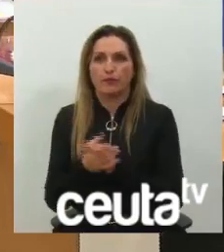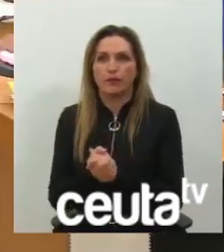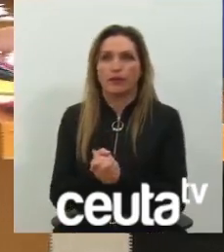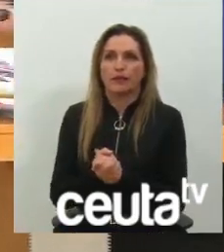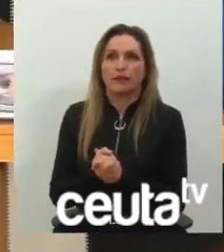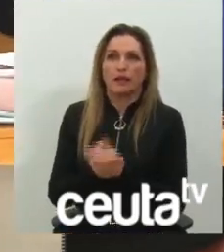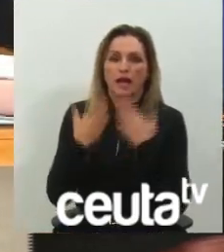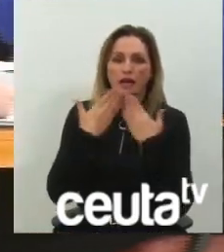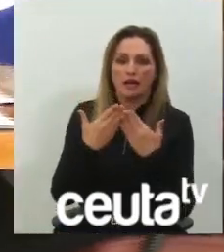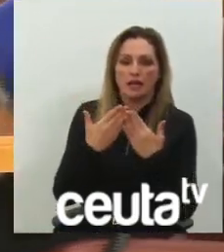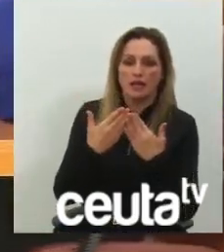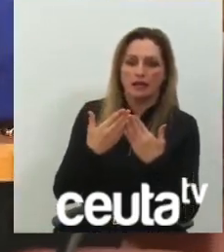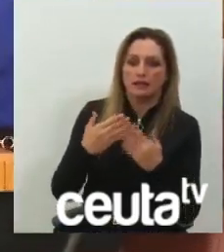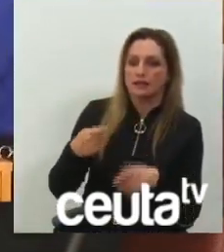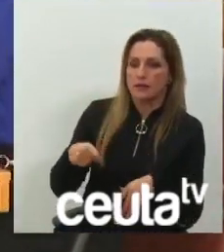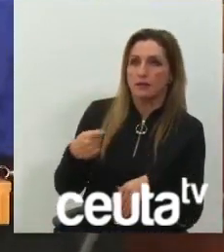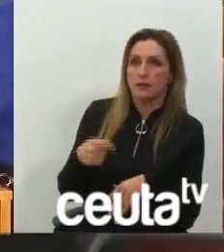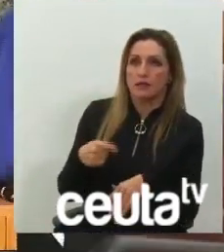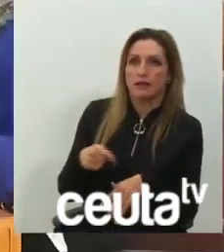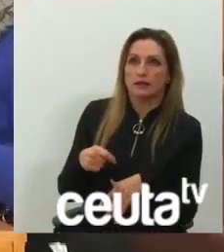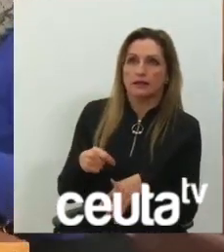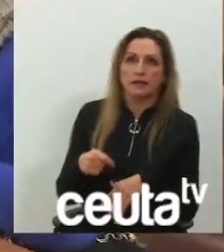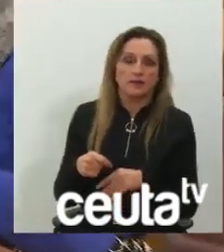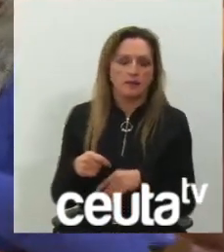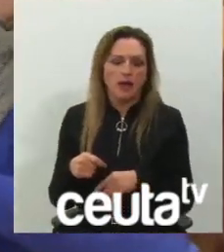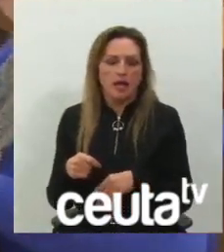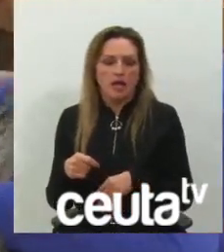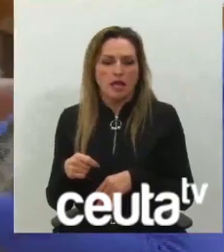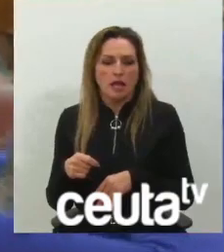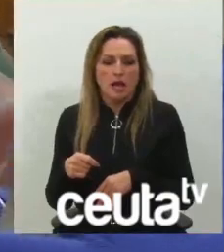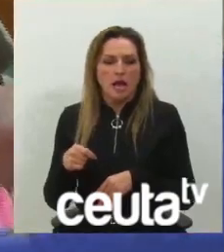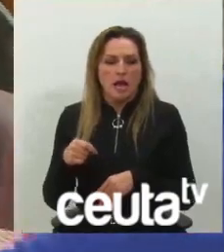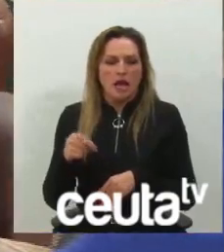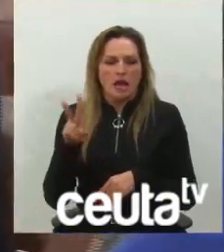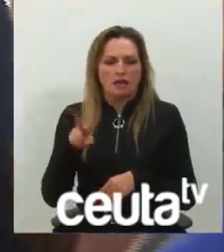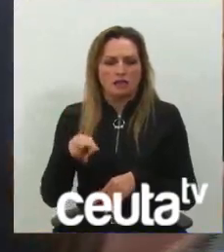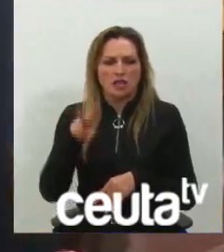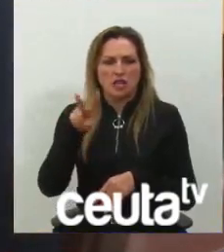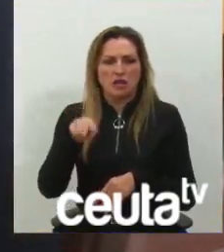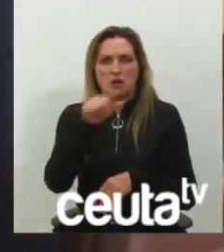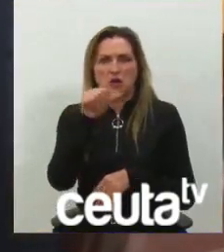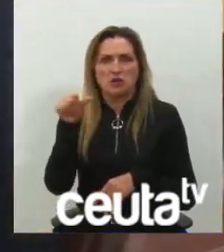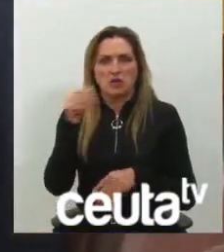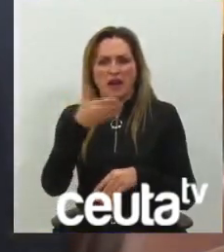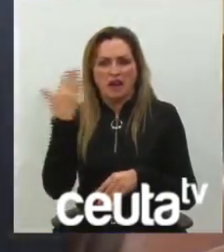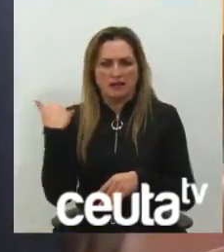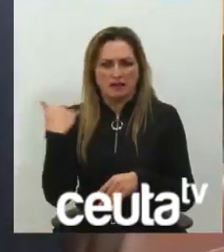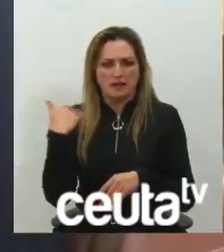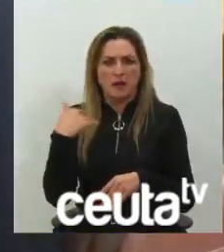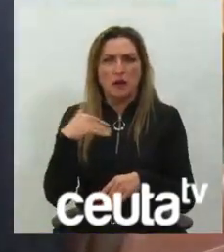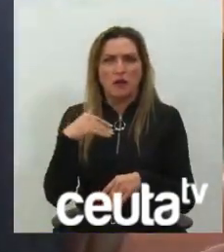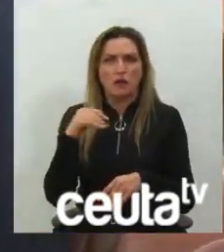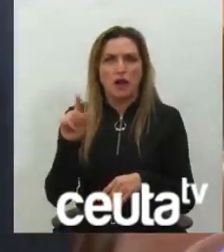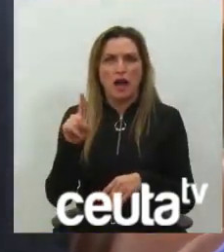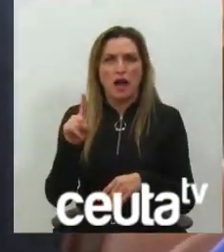muchas gracias presidente hace un par de semanas el señor redondo en una rueda de prensa porque evidentemente